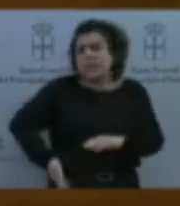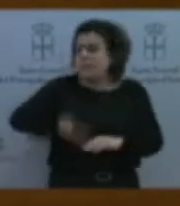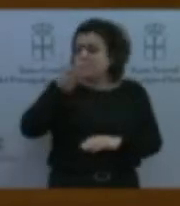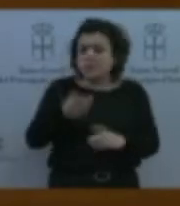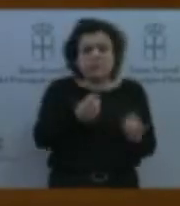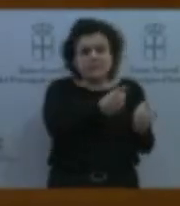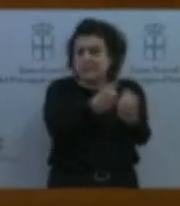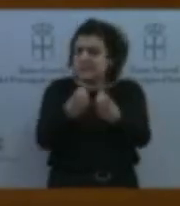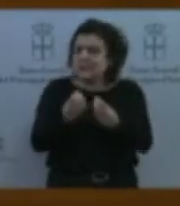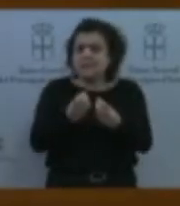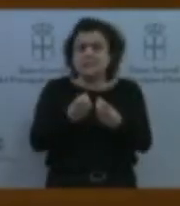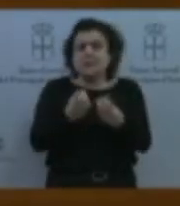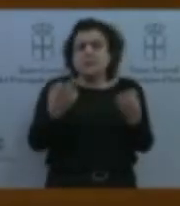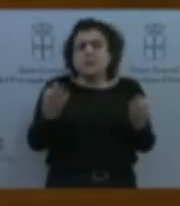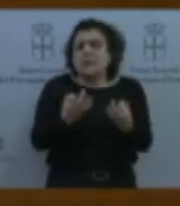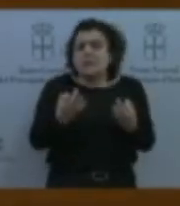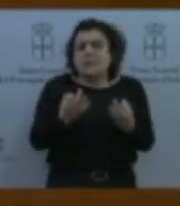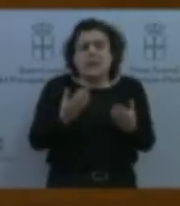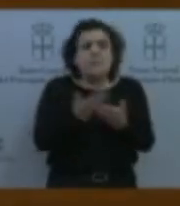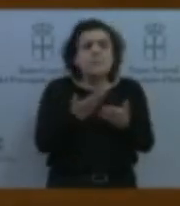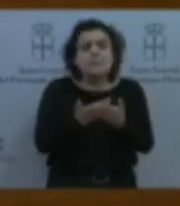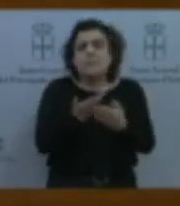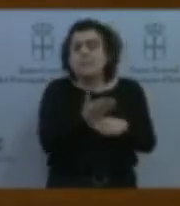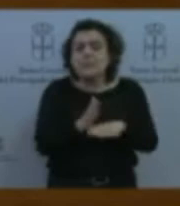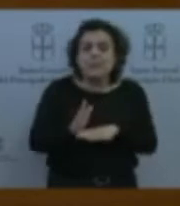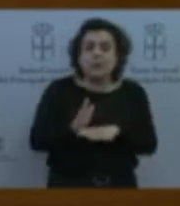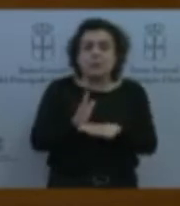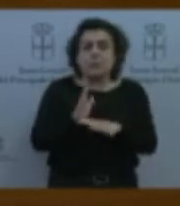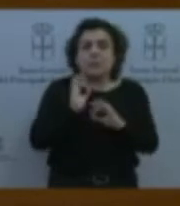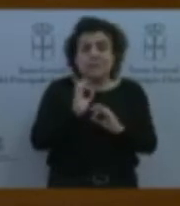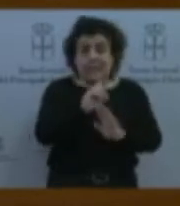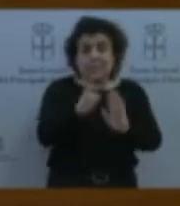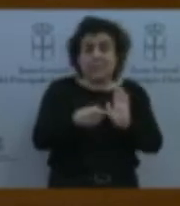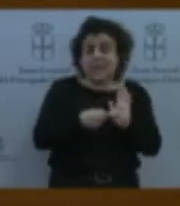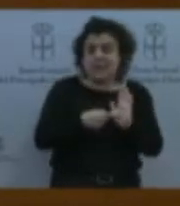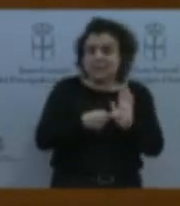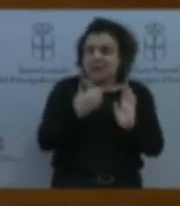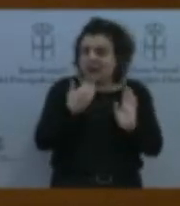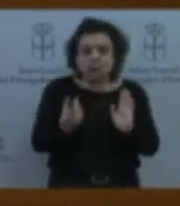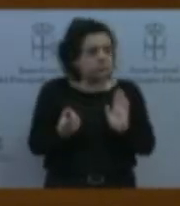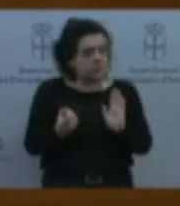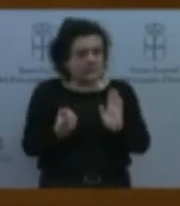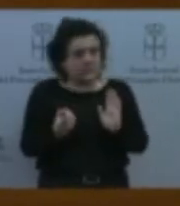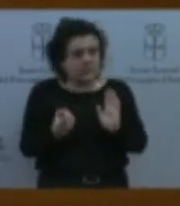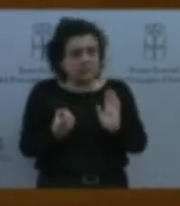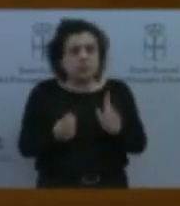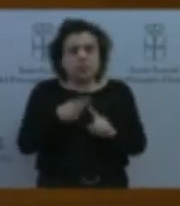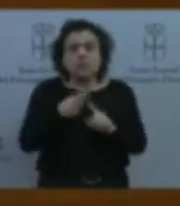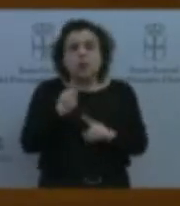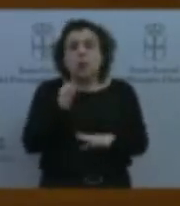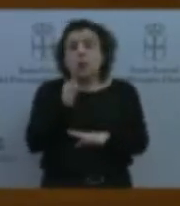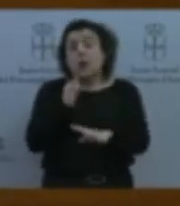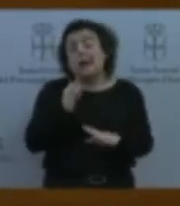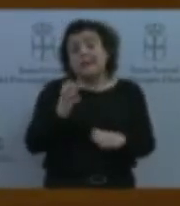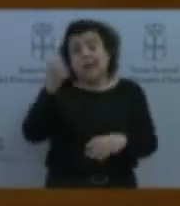propuesta de ley ya necesaria, ¿no? Para el RIDEA, que, como bien decía usted, el Real Instituto de Estudios Asturianos, cumpliendo ya 75 años de historia, por lo